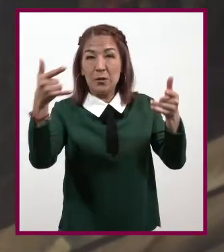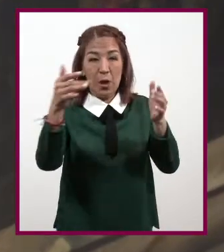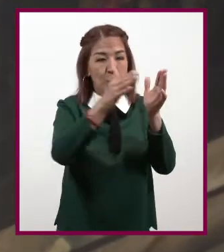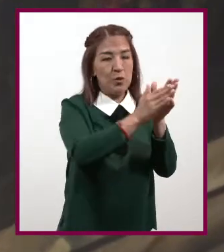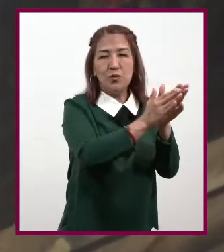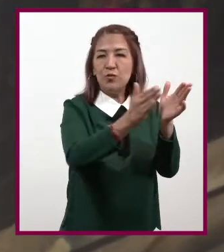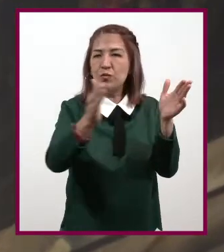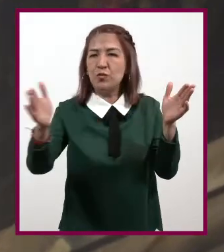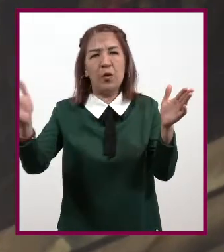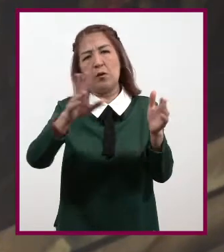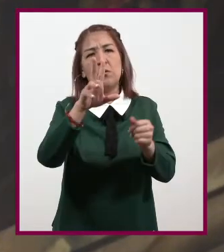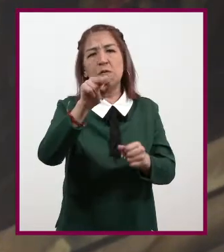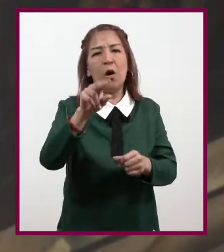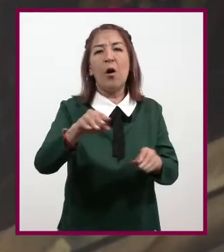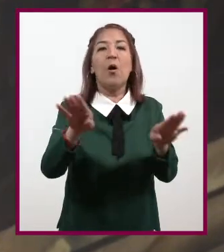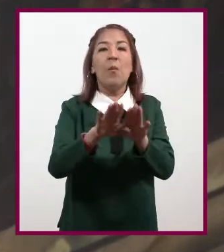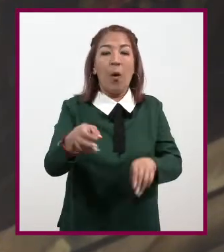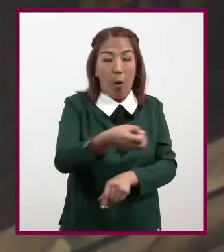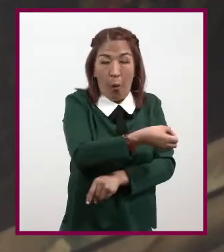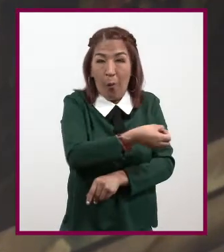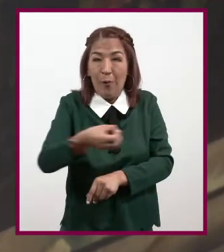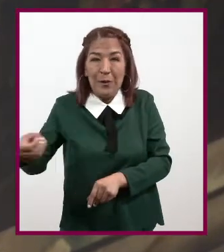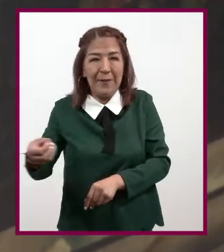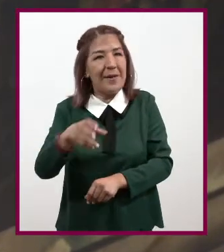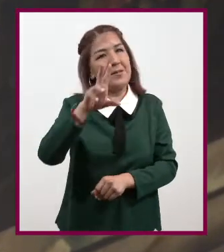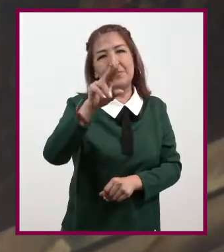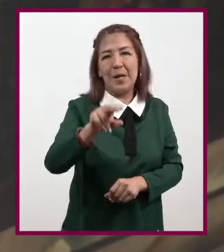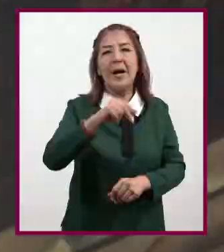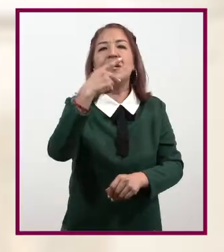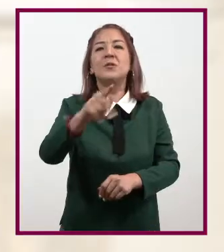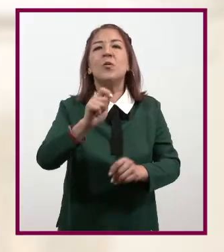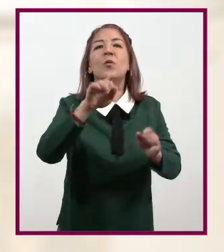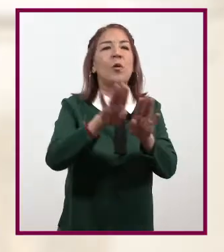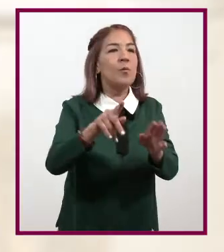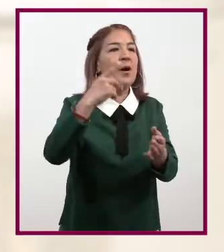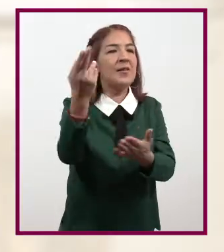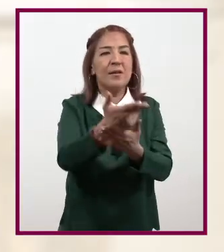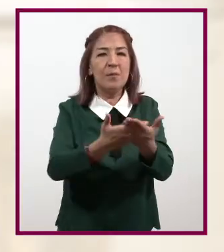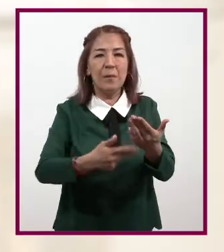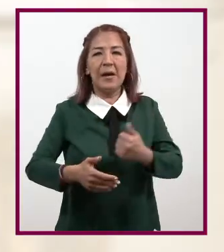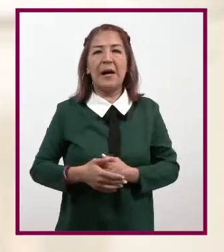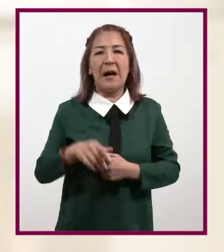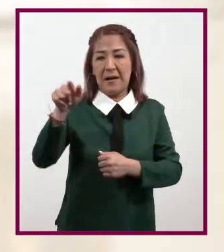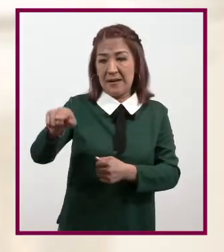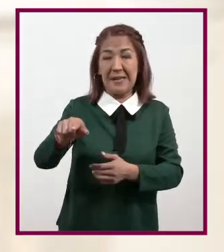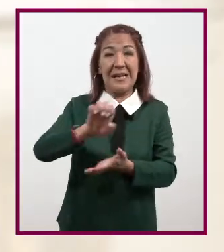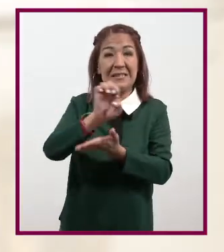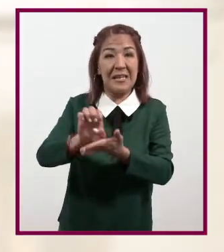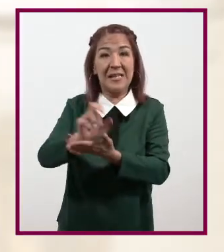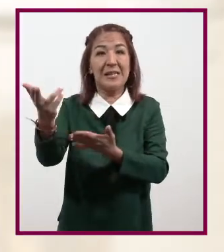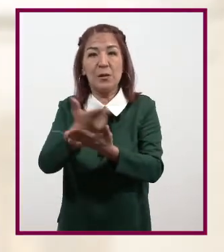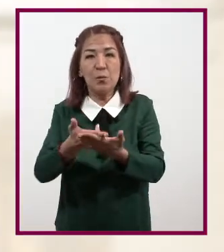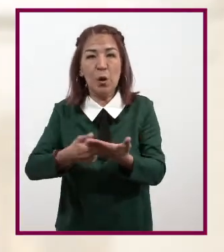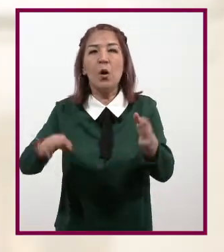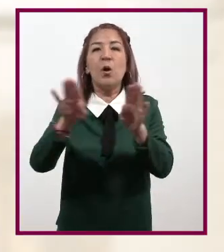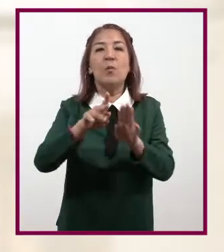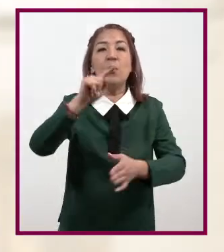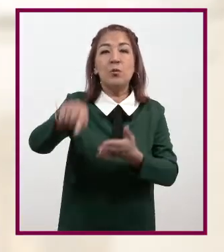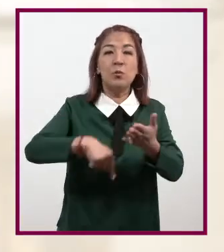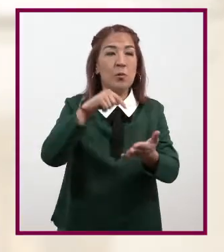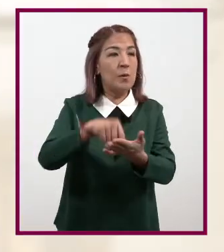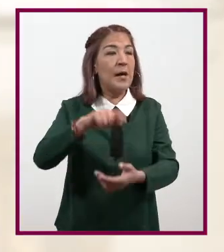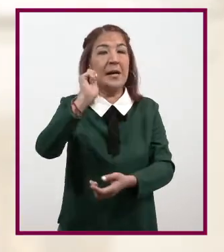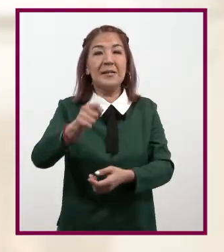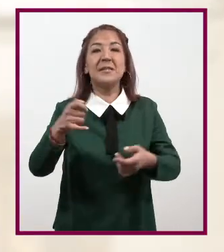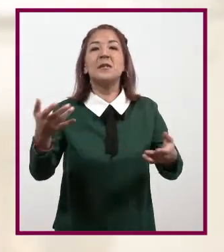tampoco, digamos, ordenada cada una de las escenas. ¿Se sabe si las escenas representadas o las vistas de la ciudad están